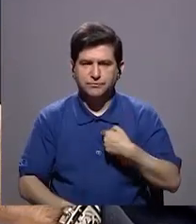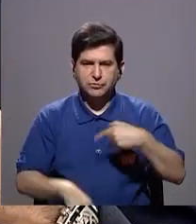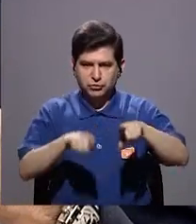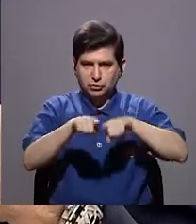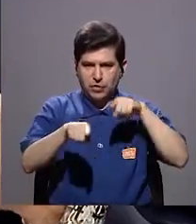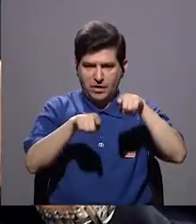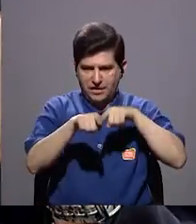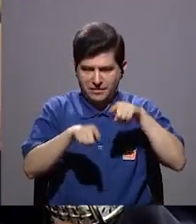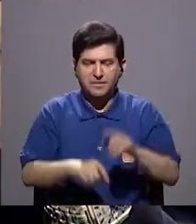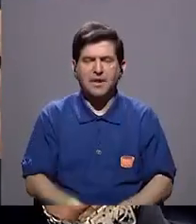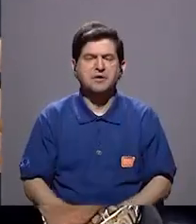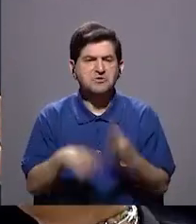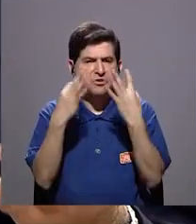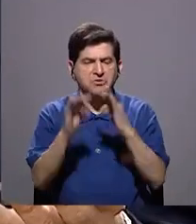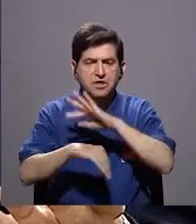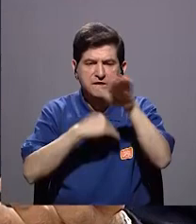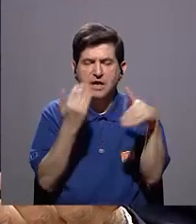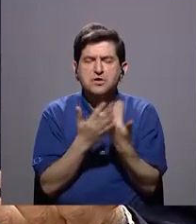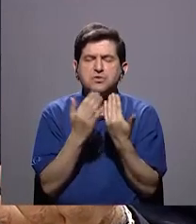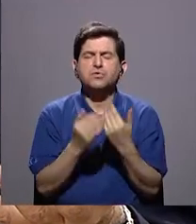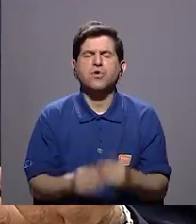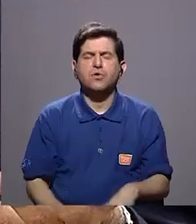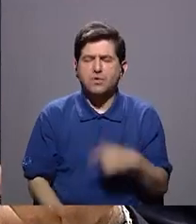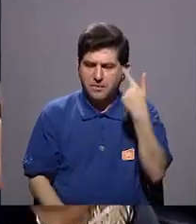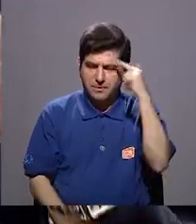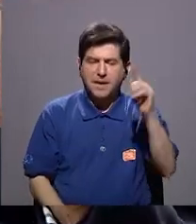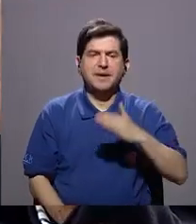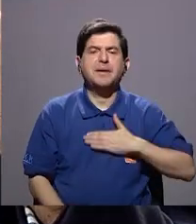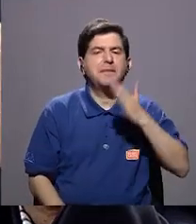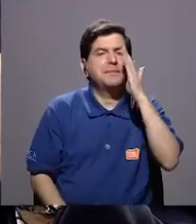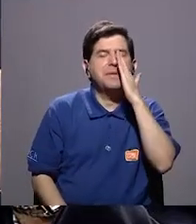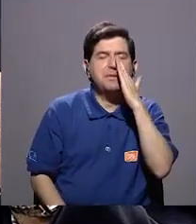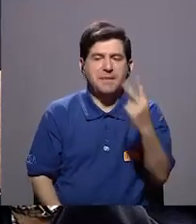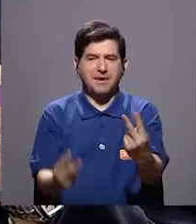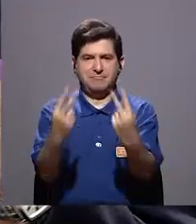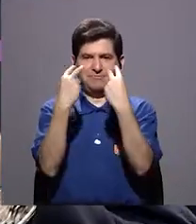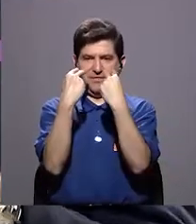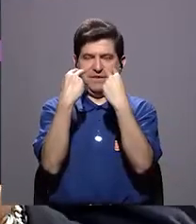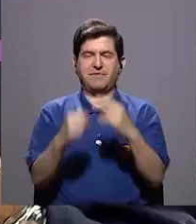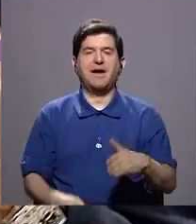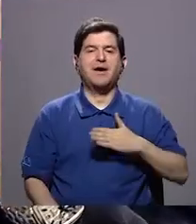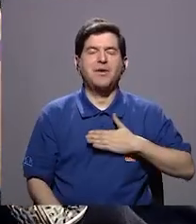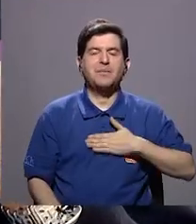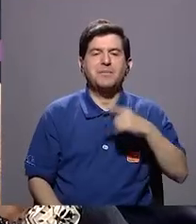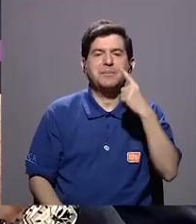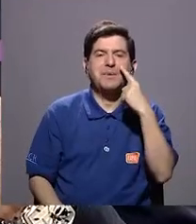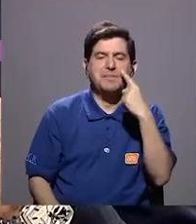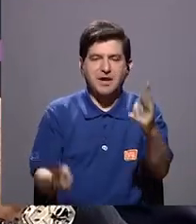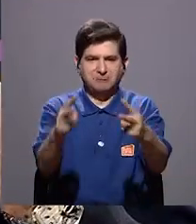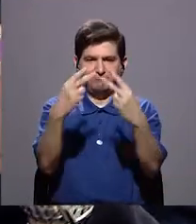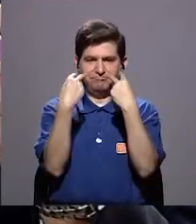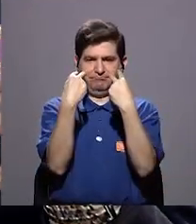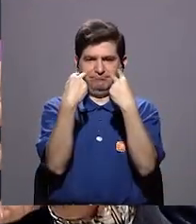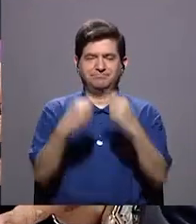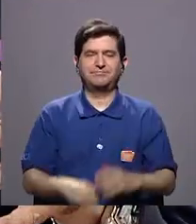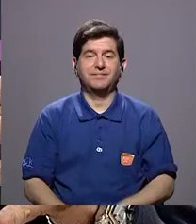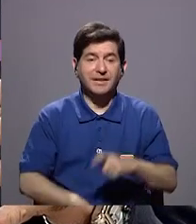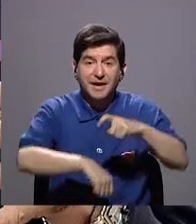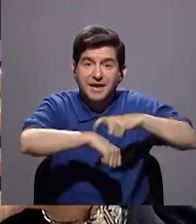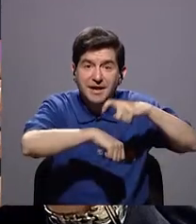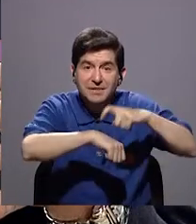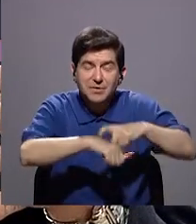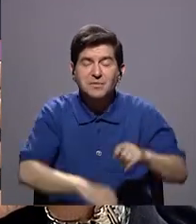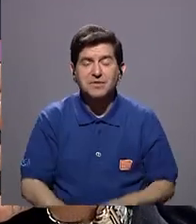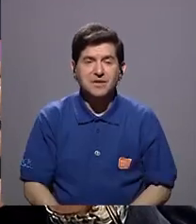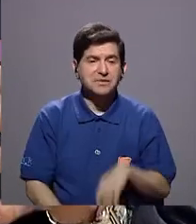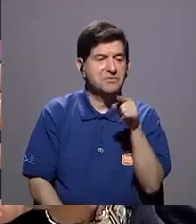yo como hermano voy a tratar de hacer todo lo posible para que mi mamá me vea solo a mí, para que mi papá me vea solo a mí. Entonces, en ese